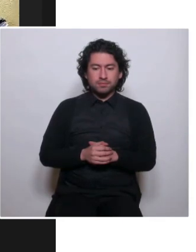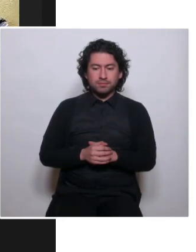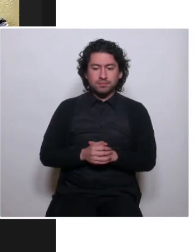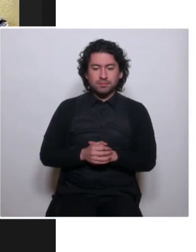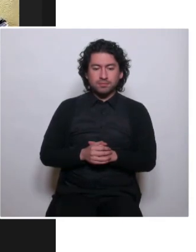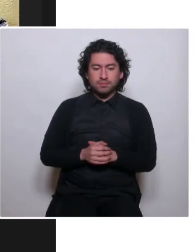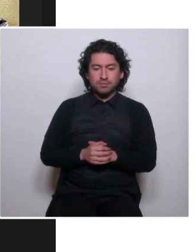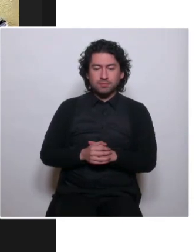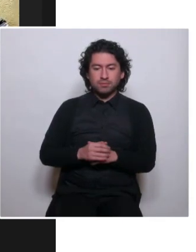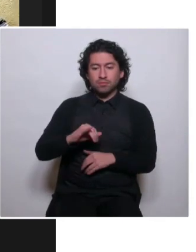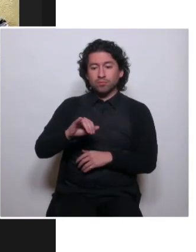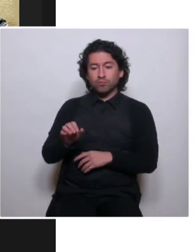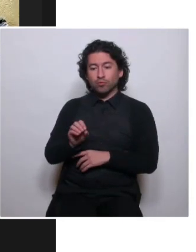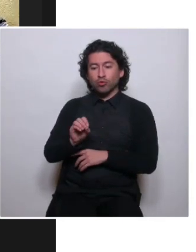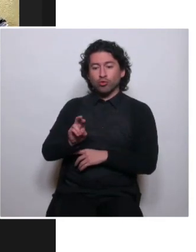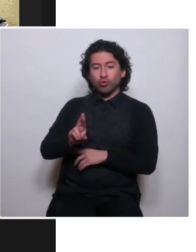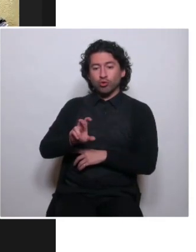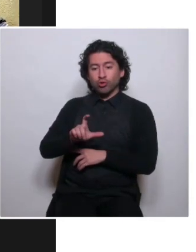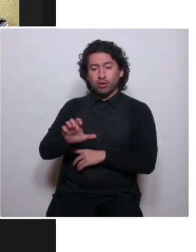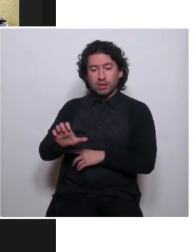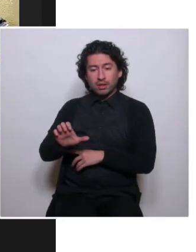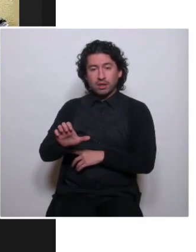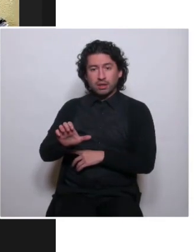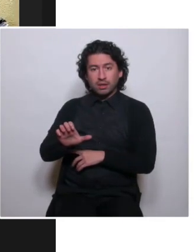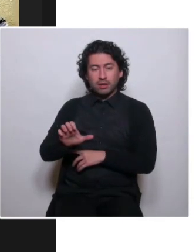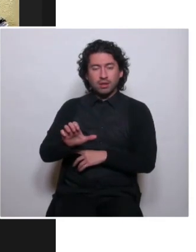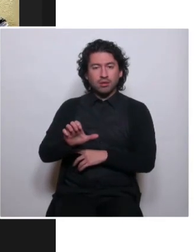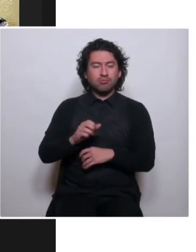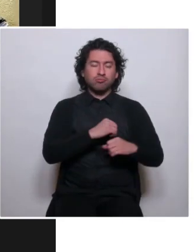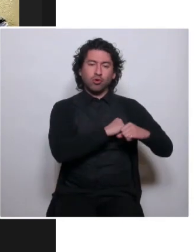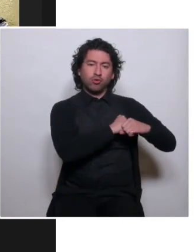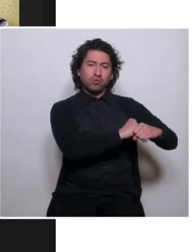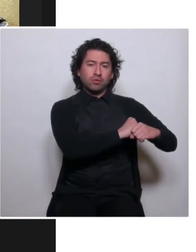Señor Jorge Arancibia. En contra, señor